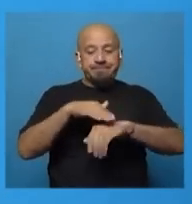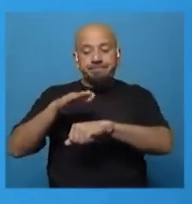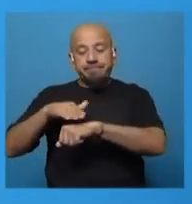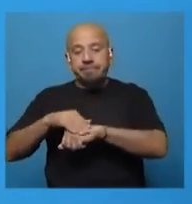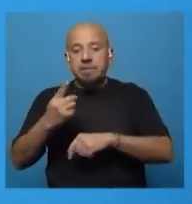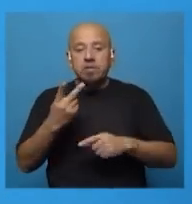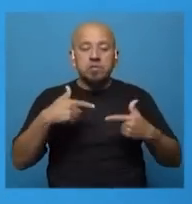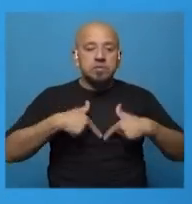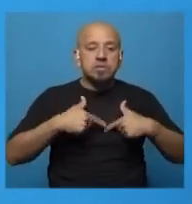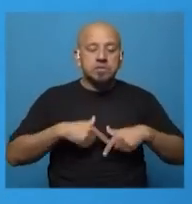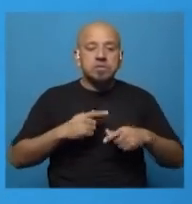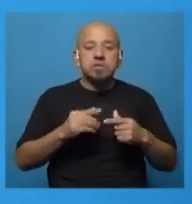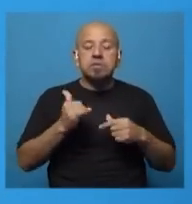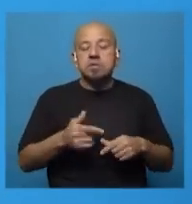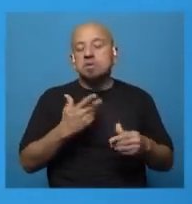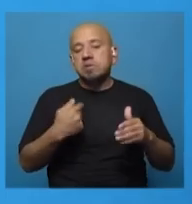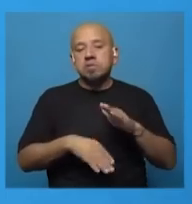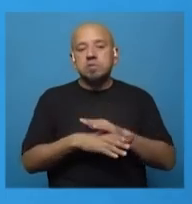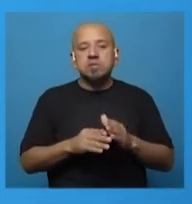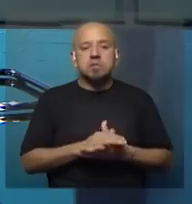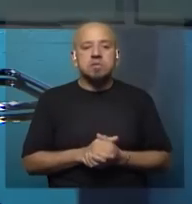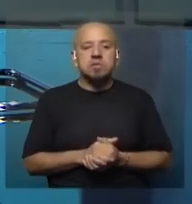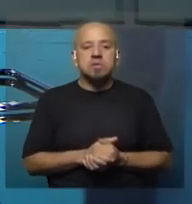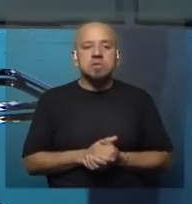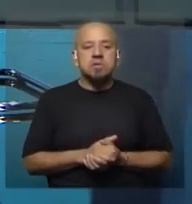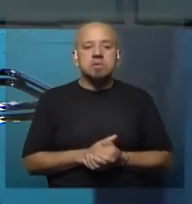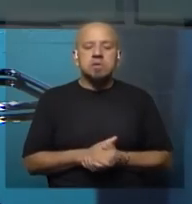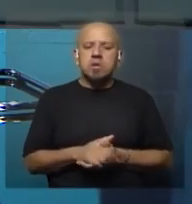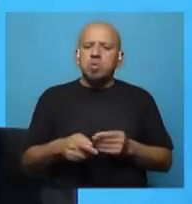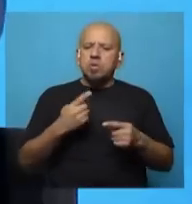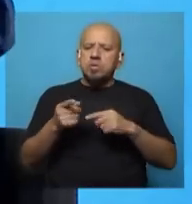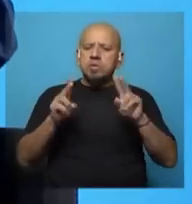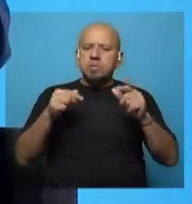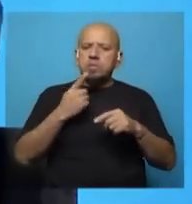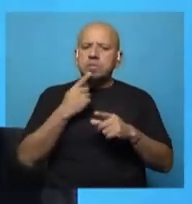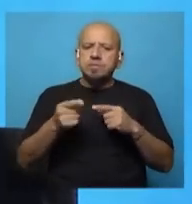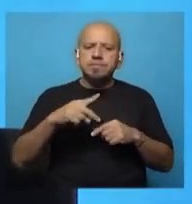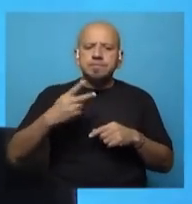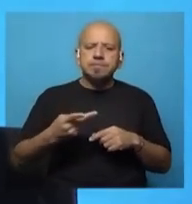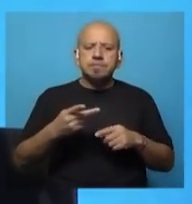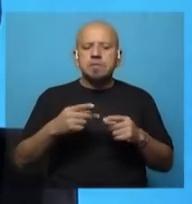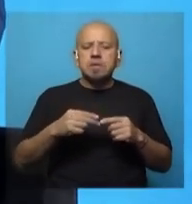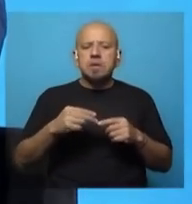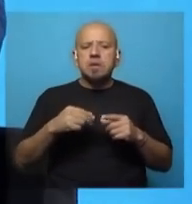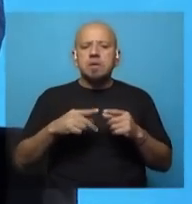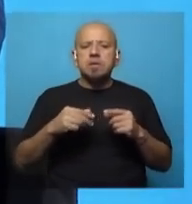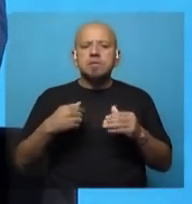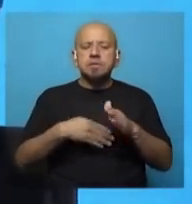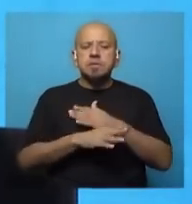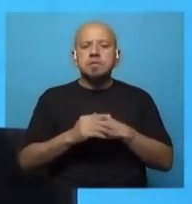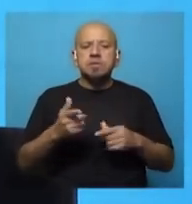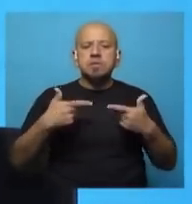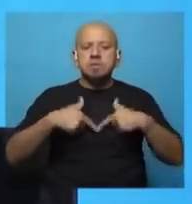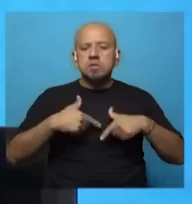ministerios deberían dar un paso al costado deberían ser removidos bueno siguiendo esa línea y esa lectura política la vicecanciller Carolina H ingresó a la